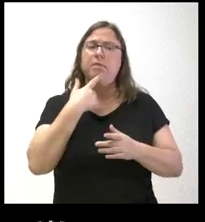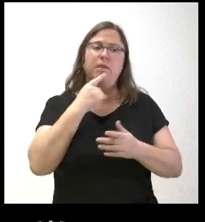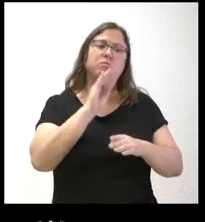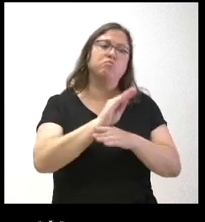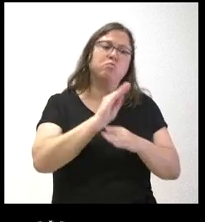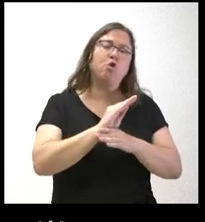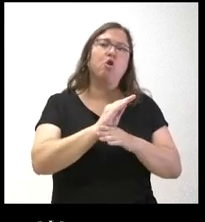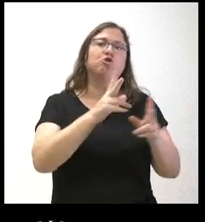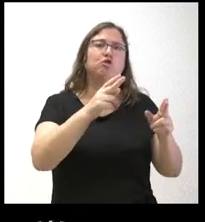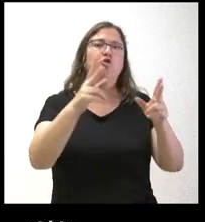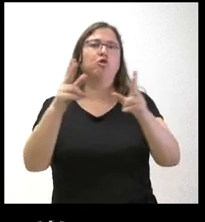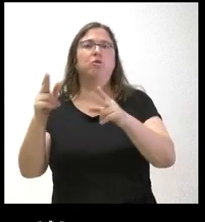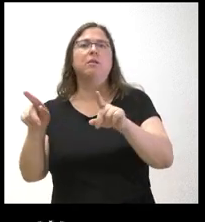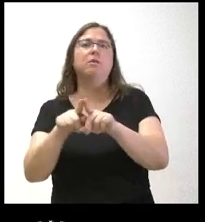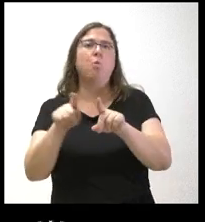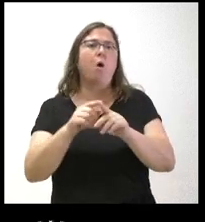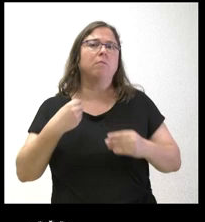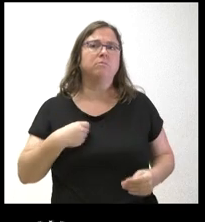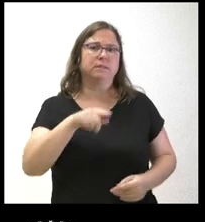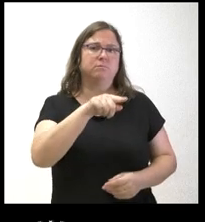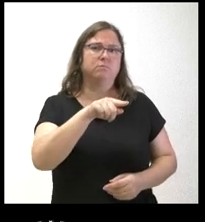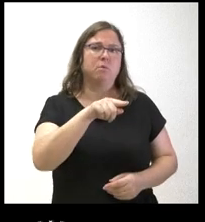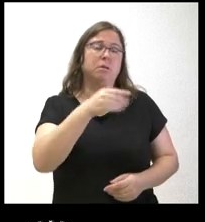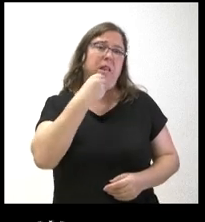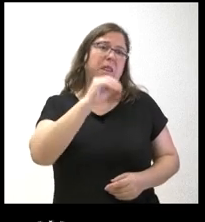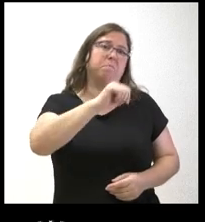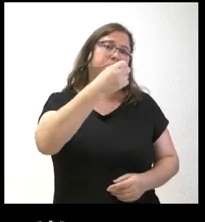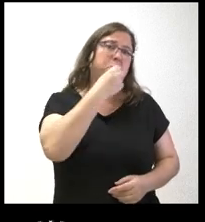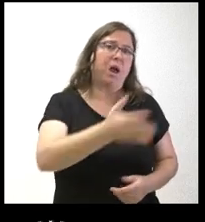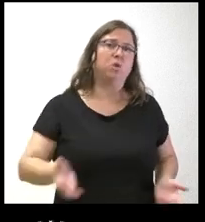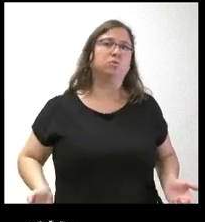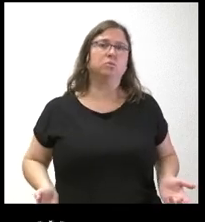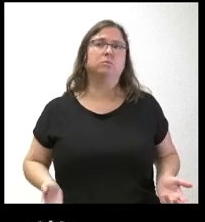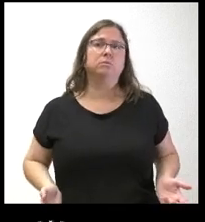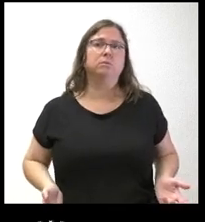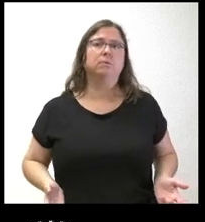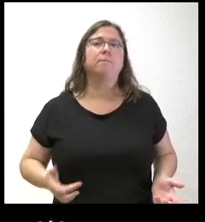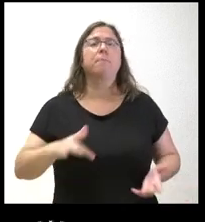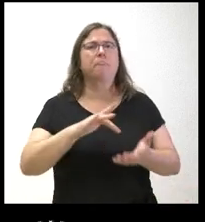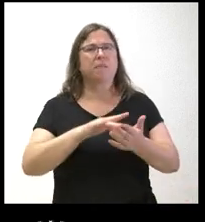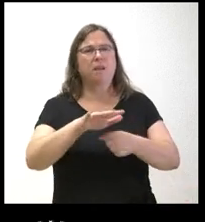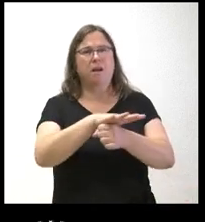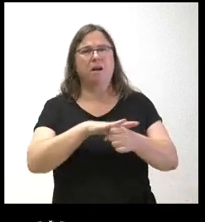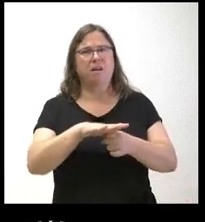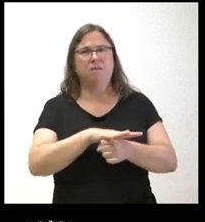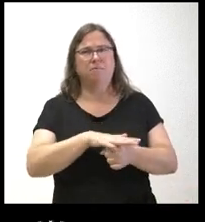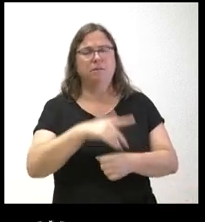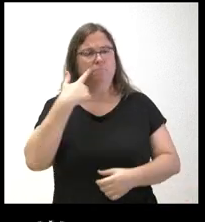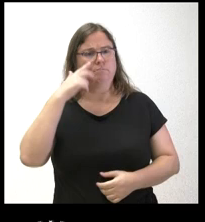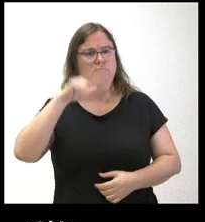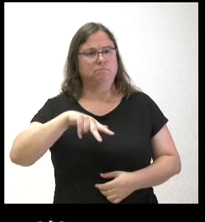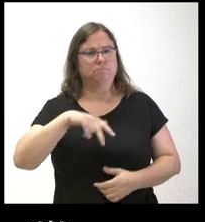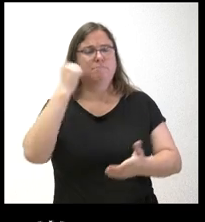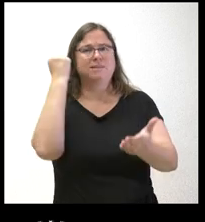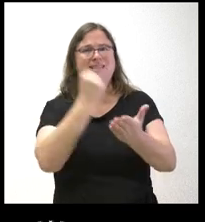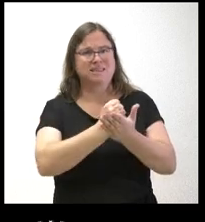troceados como como estos que están dando por buenos tengo una comarca con reconocida con una denominación